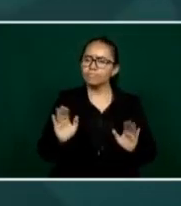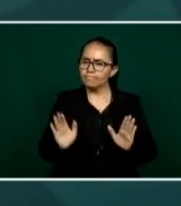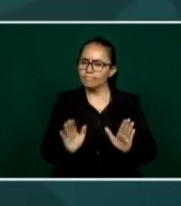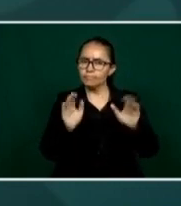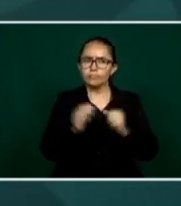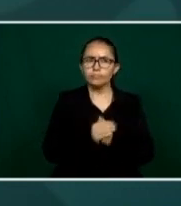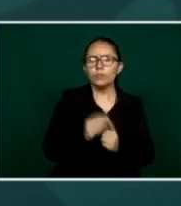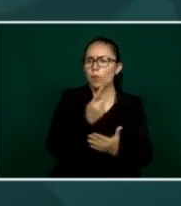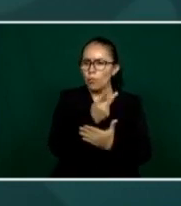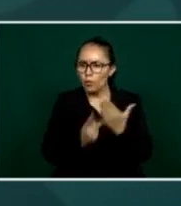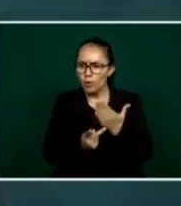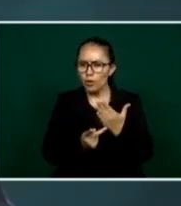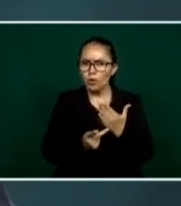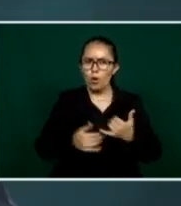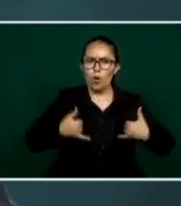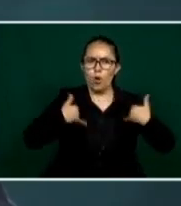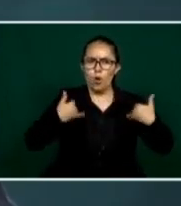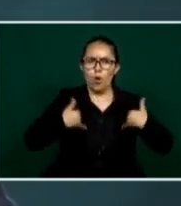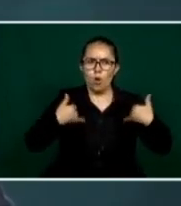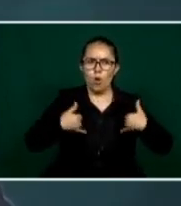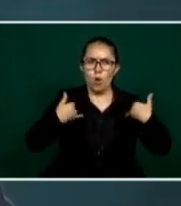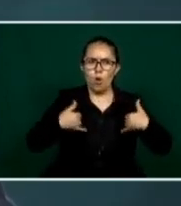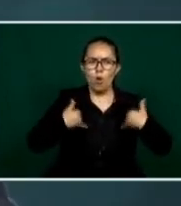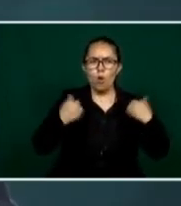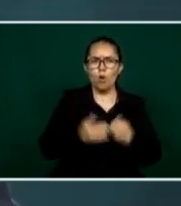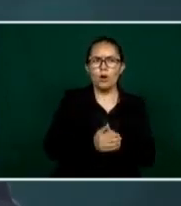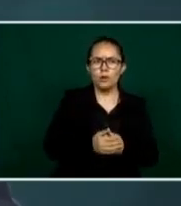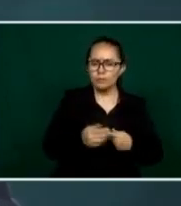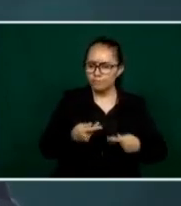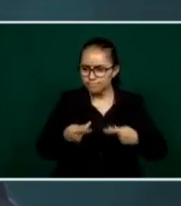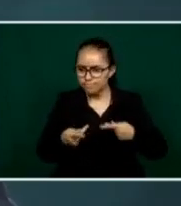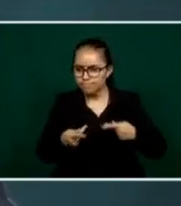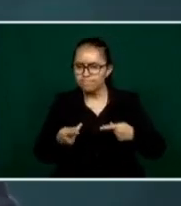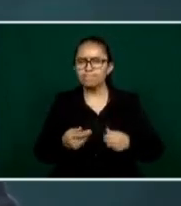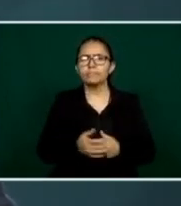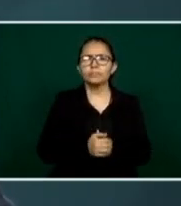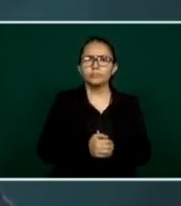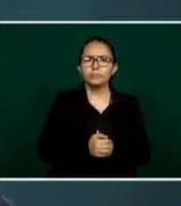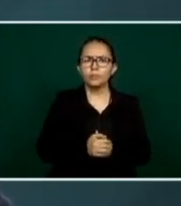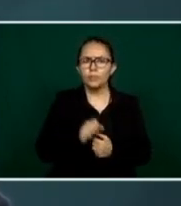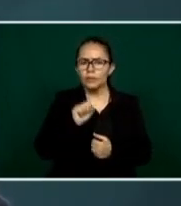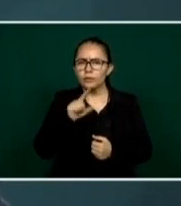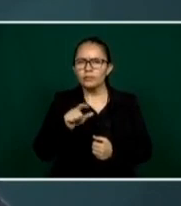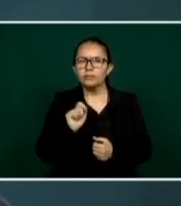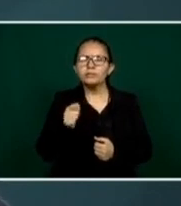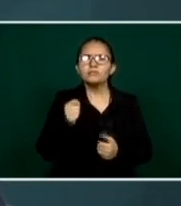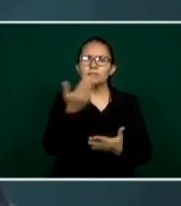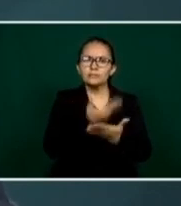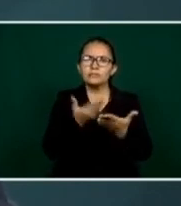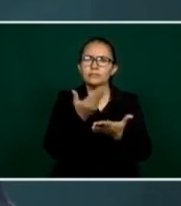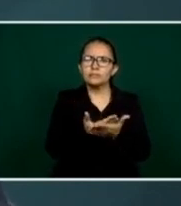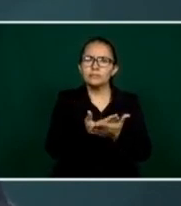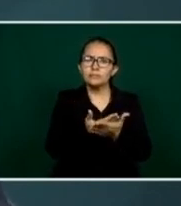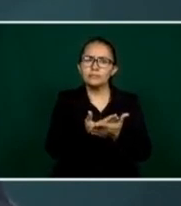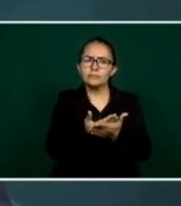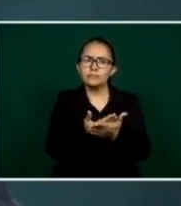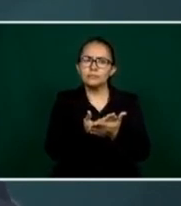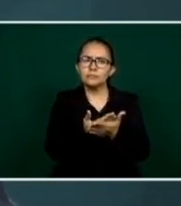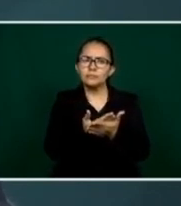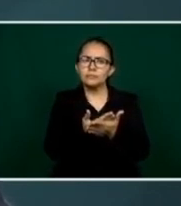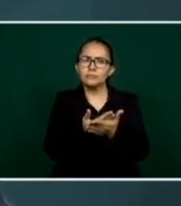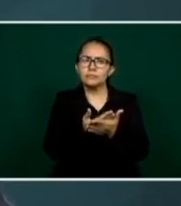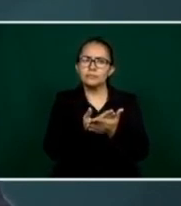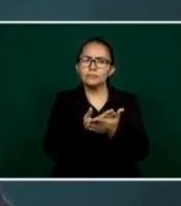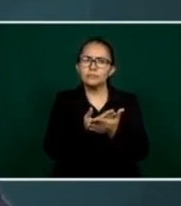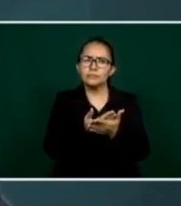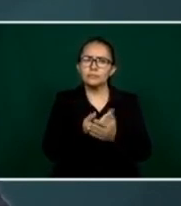el programa de Jóvenes Construyendo el Futuro tiene como propósito que no se quede ningún